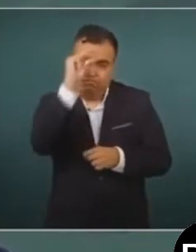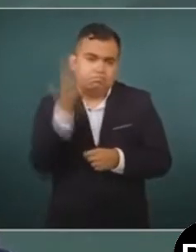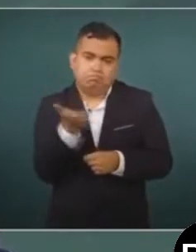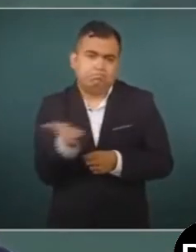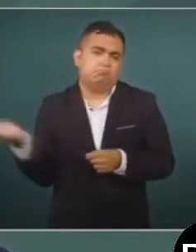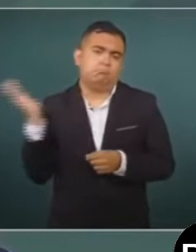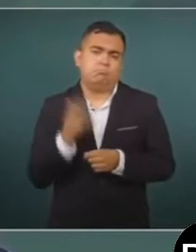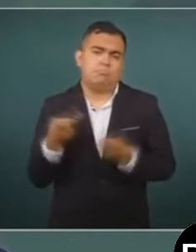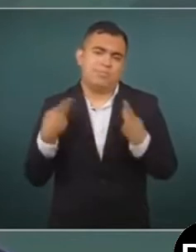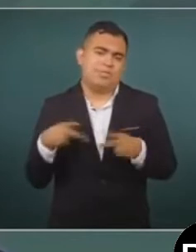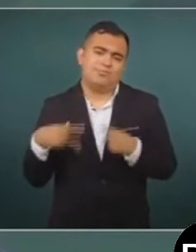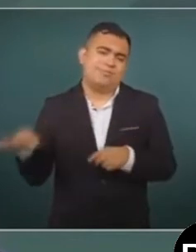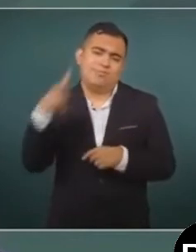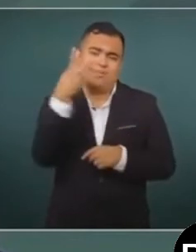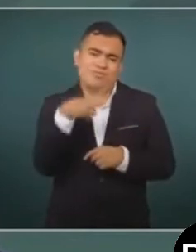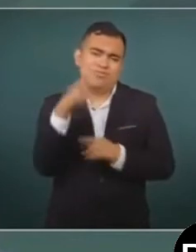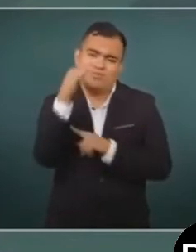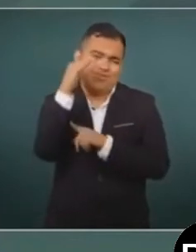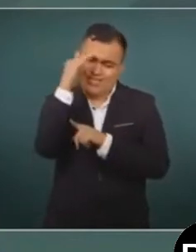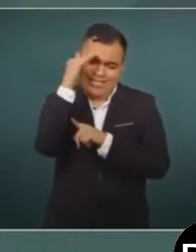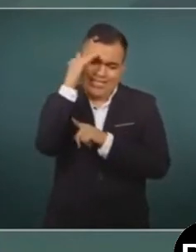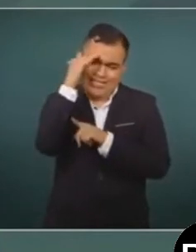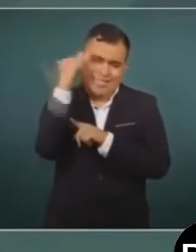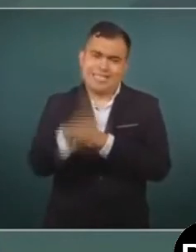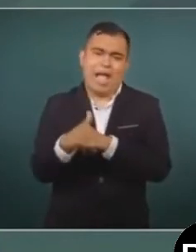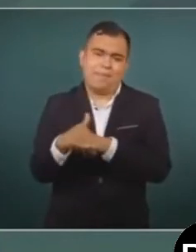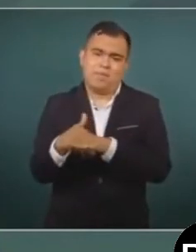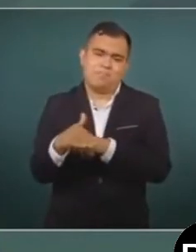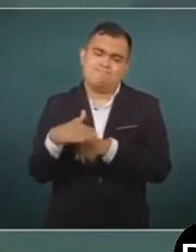saben más que nosotros.